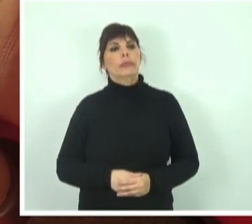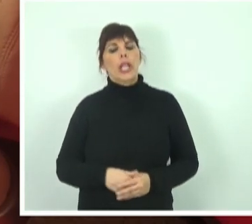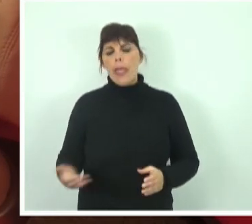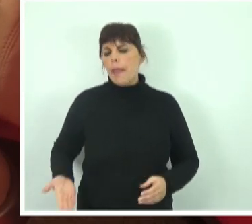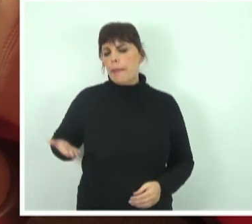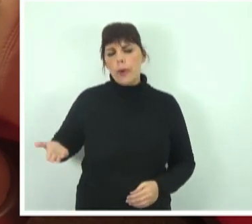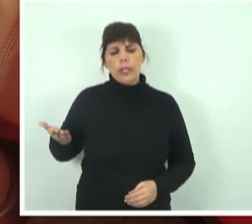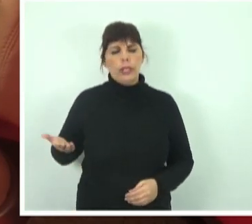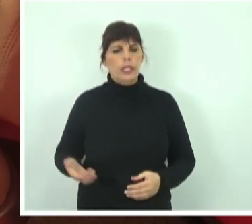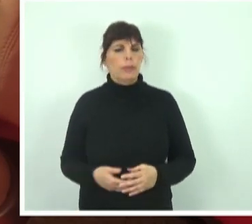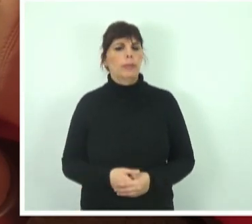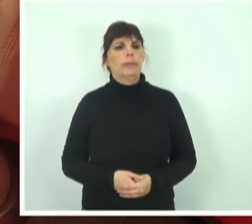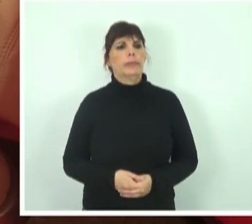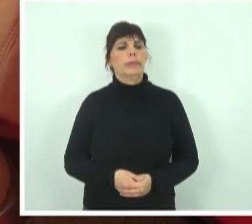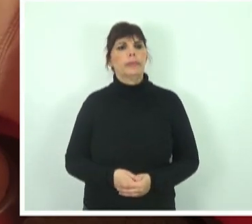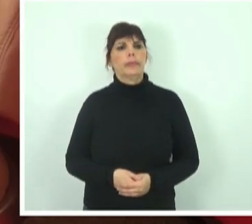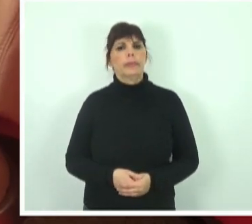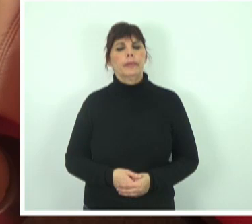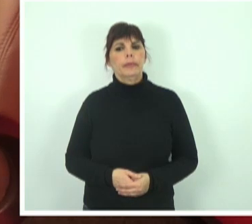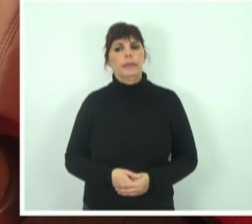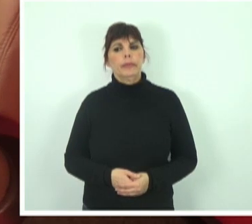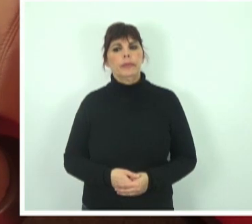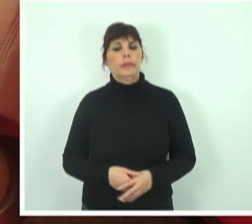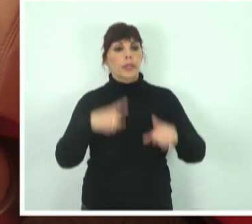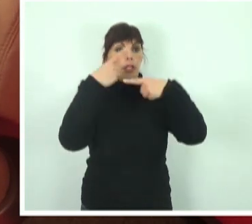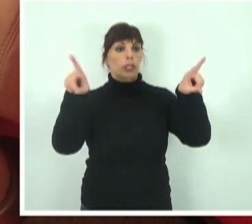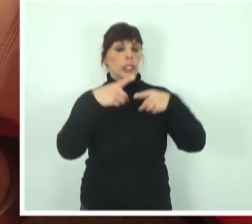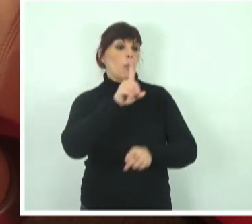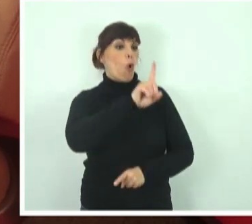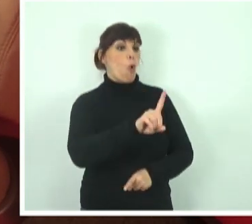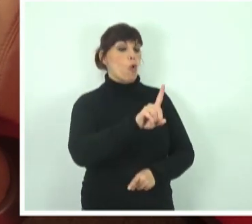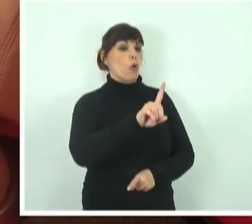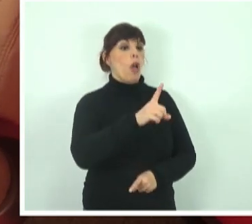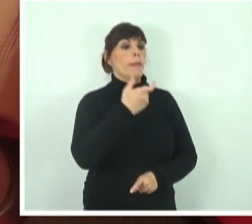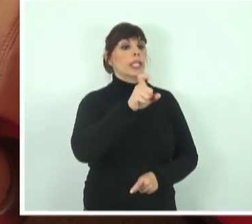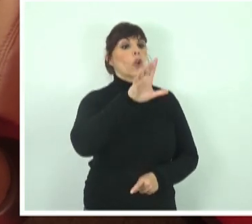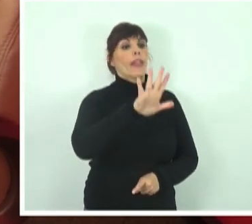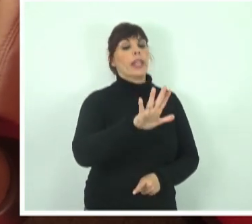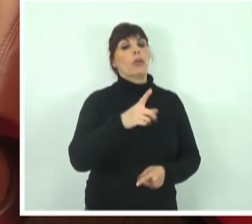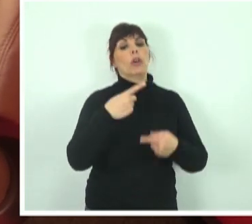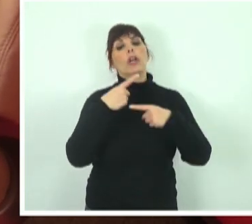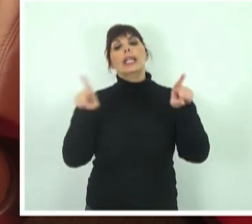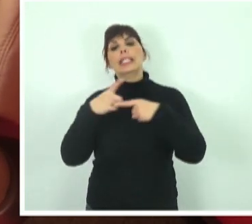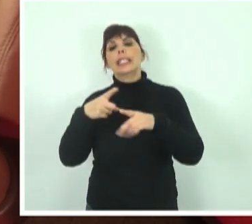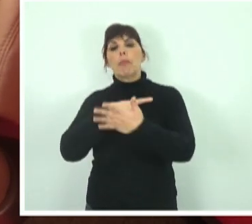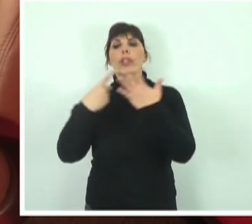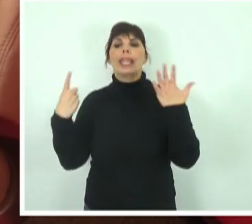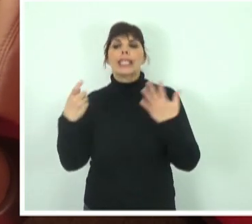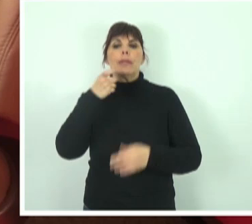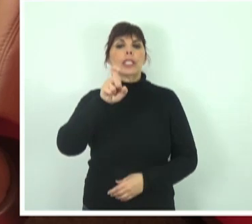la congregación. En Salmo 1, versículo 5. Salmo 16, versículo